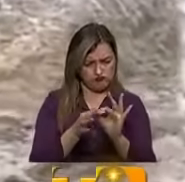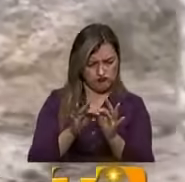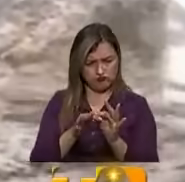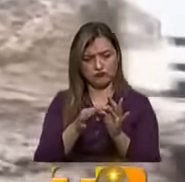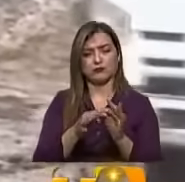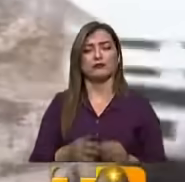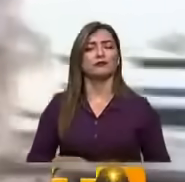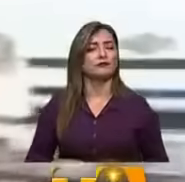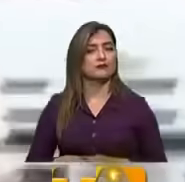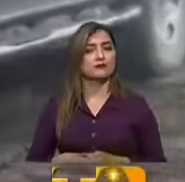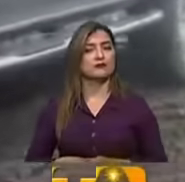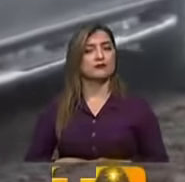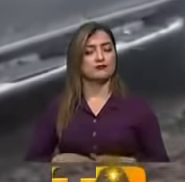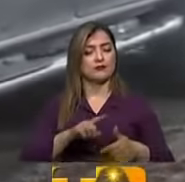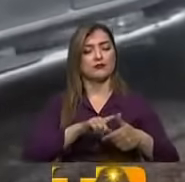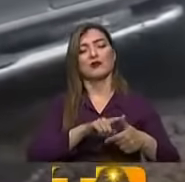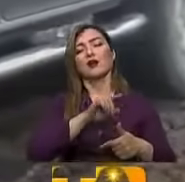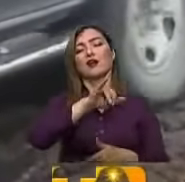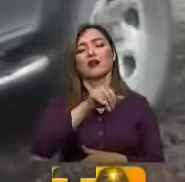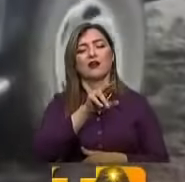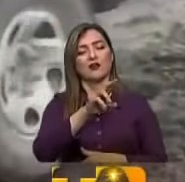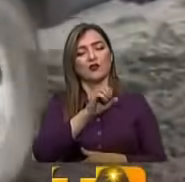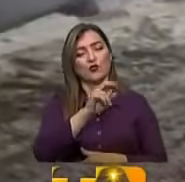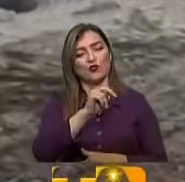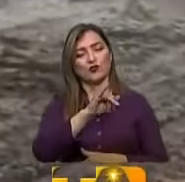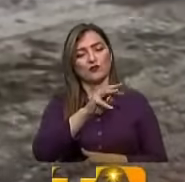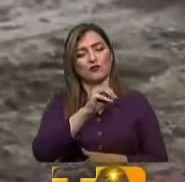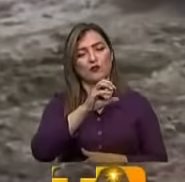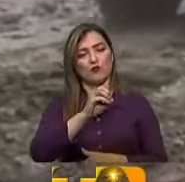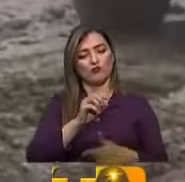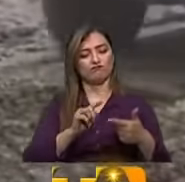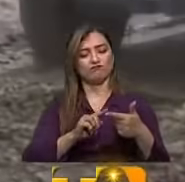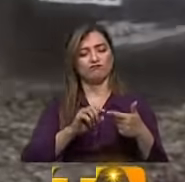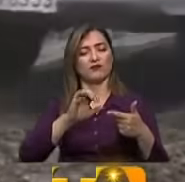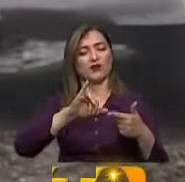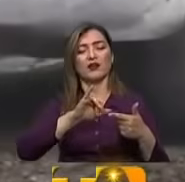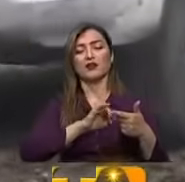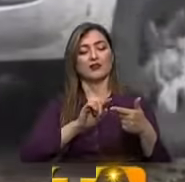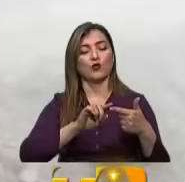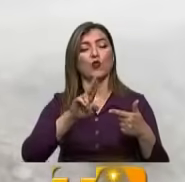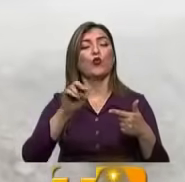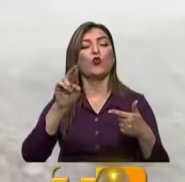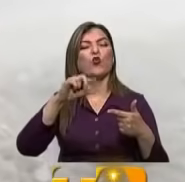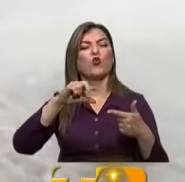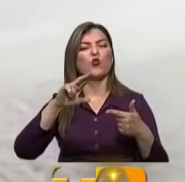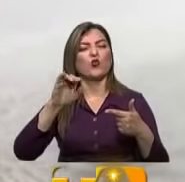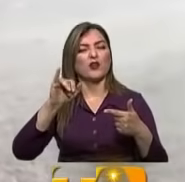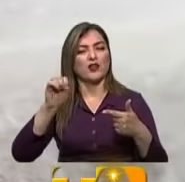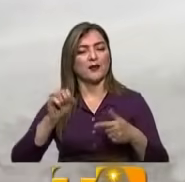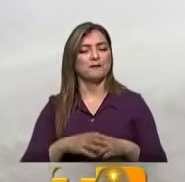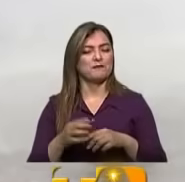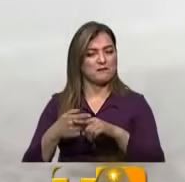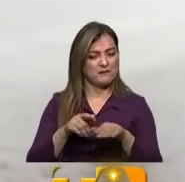vía San Jerónimo, Buenos Aires, Caguasquí, Urcuquí y Barra, que por lo pronto solo pasan vehículos 4x4 por